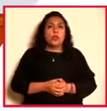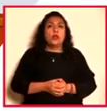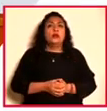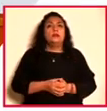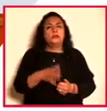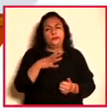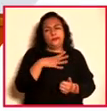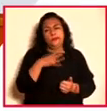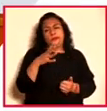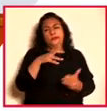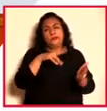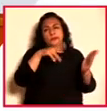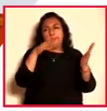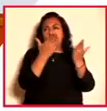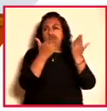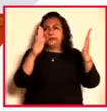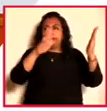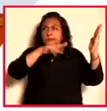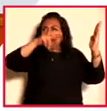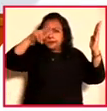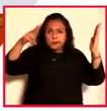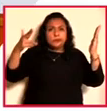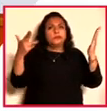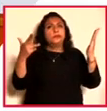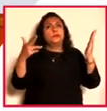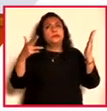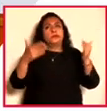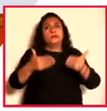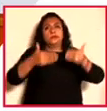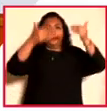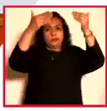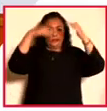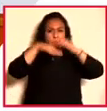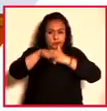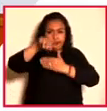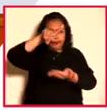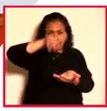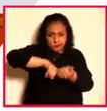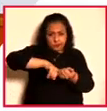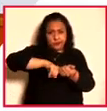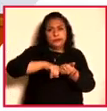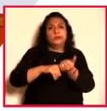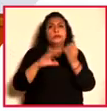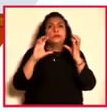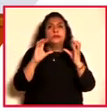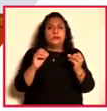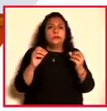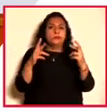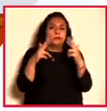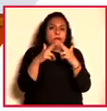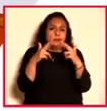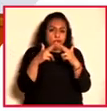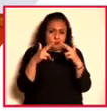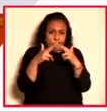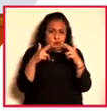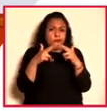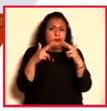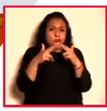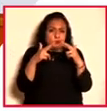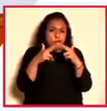pintura mural en sus muros interiores, con bienes religiosos del